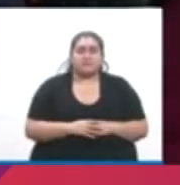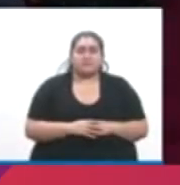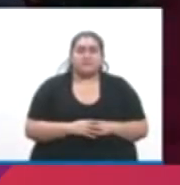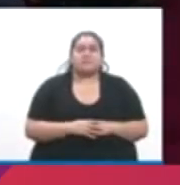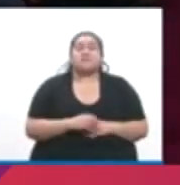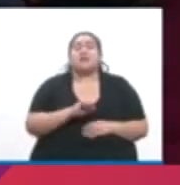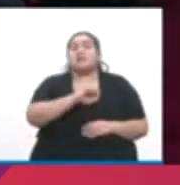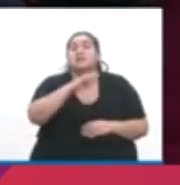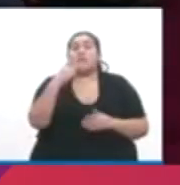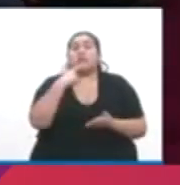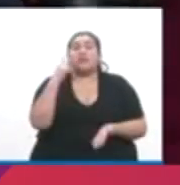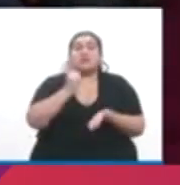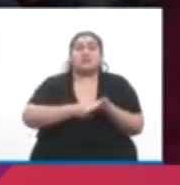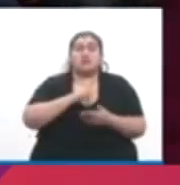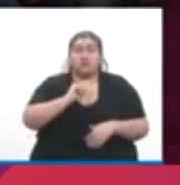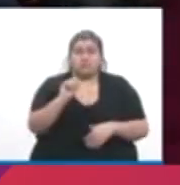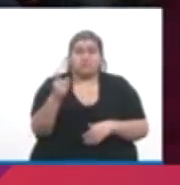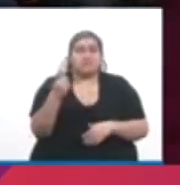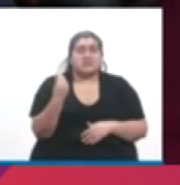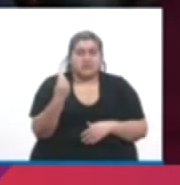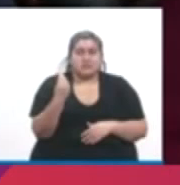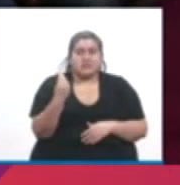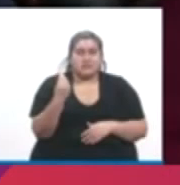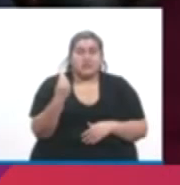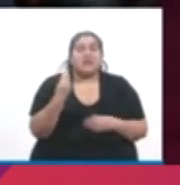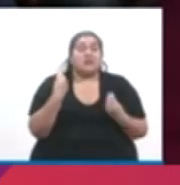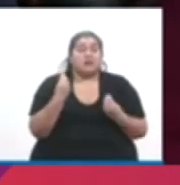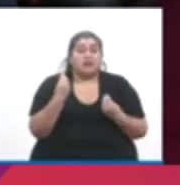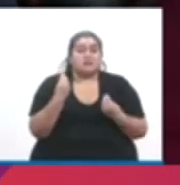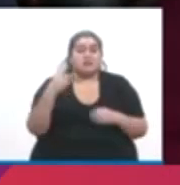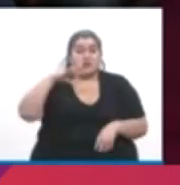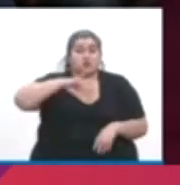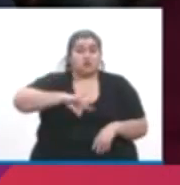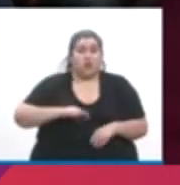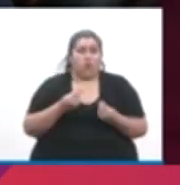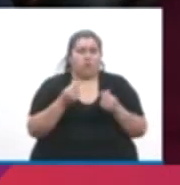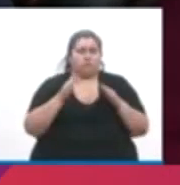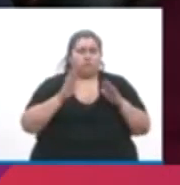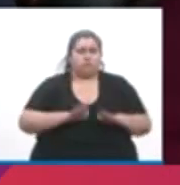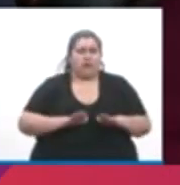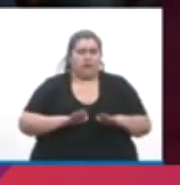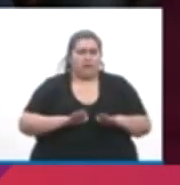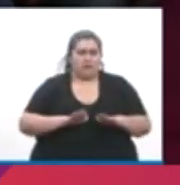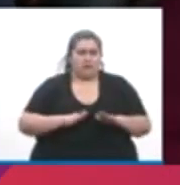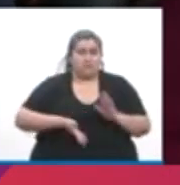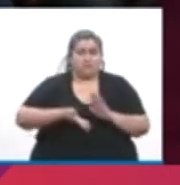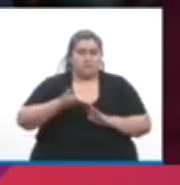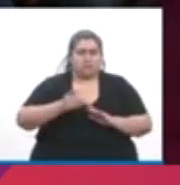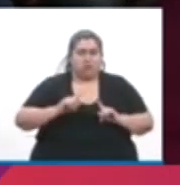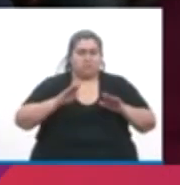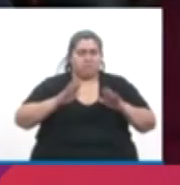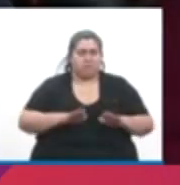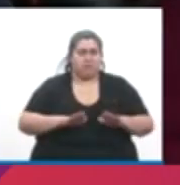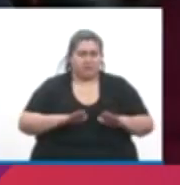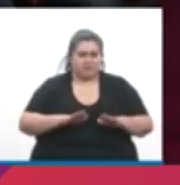ustedes anticiparon y como ya se empieza a ver en algunas de las declaraciones, lo que podemos ver es que probablemente